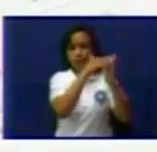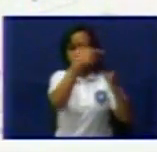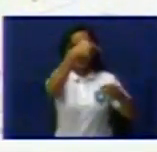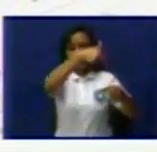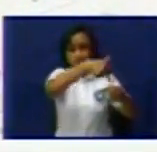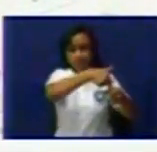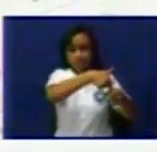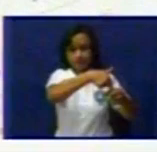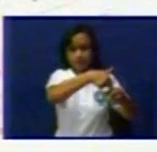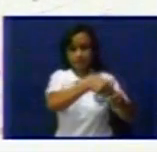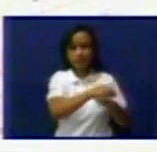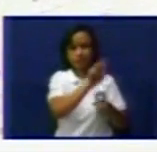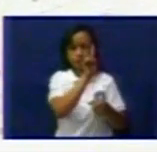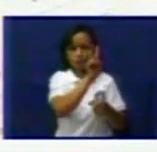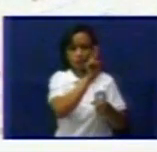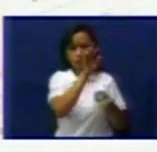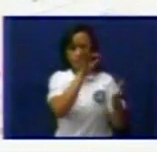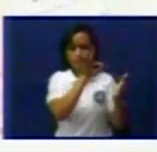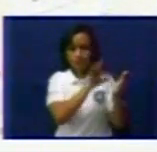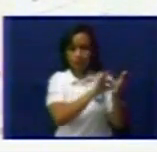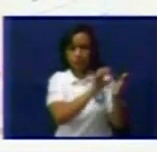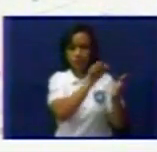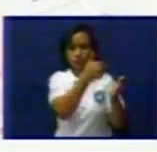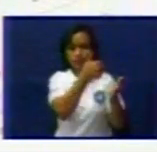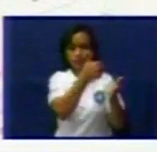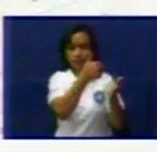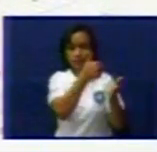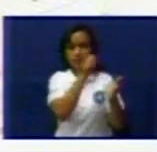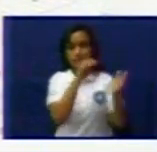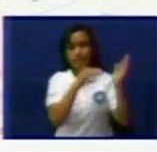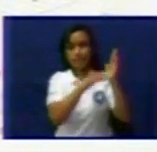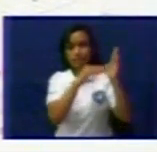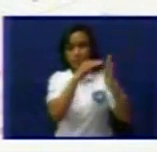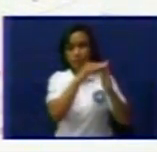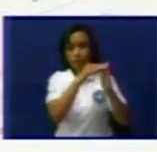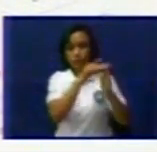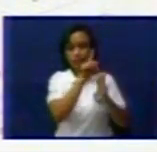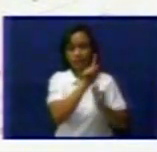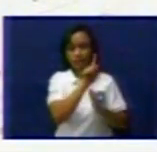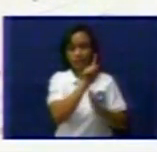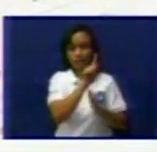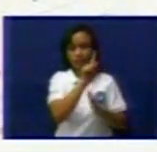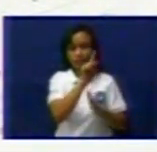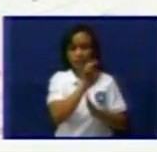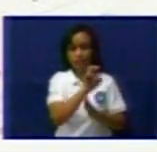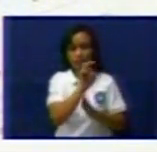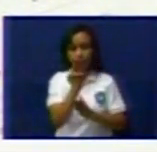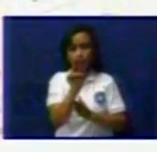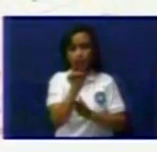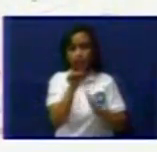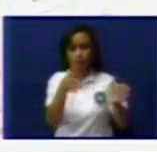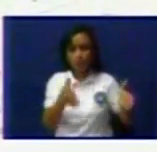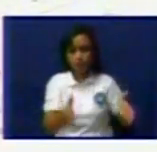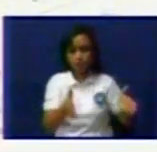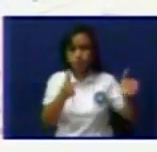productos petroleros y 2.65 millones de TEU de